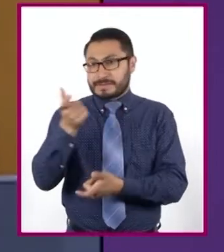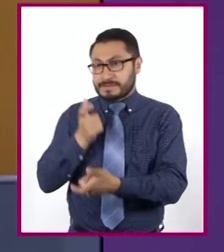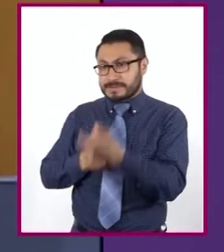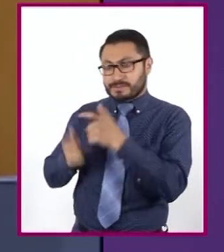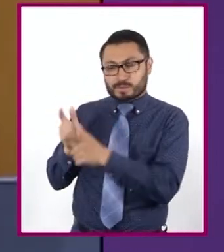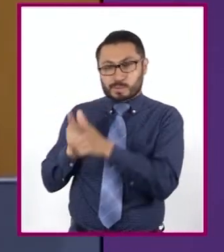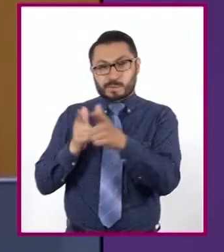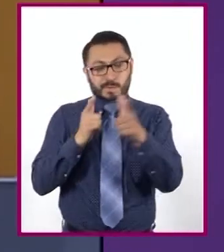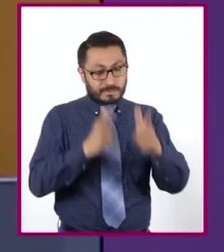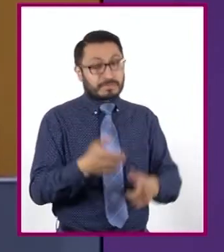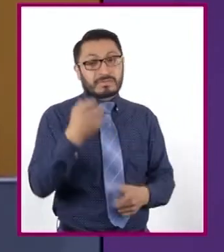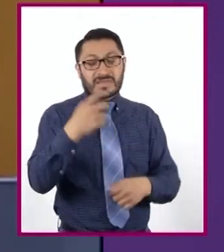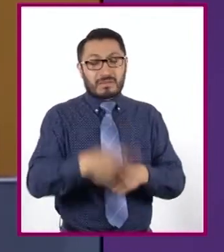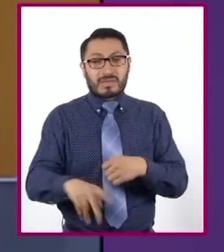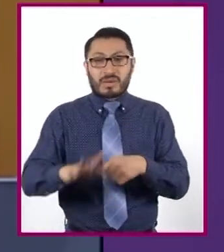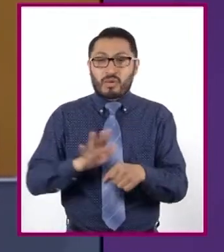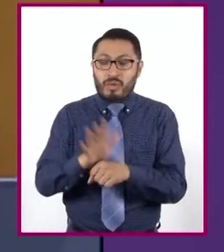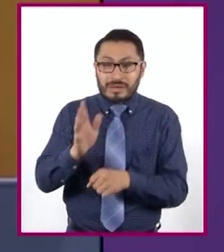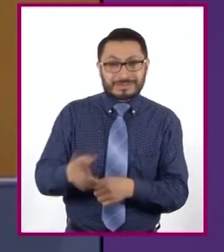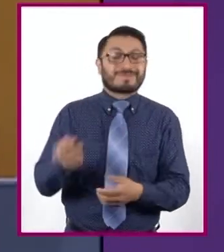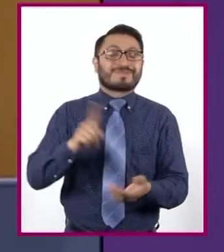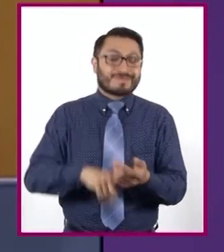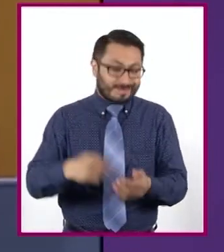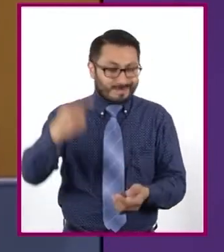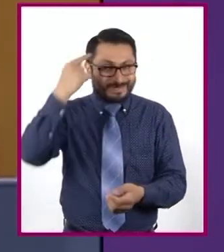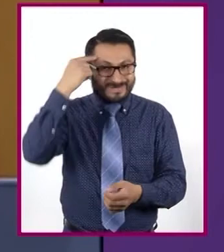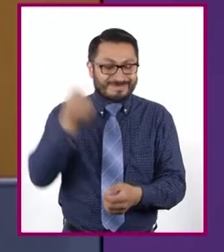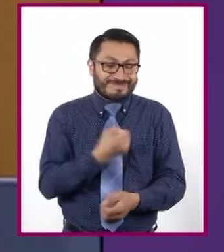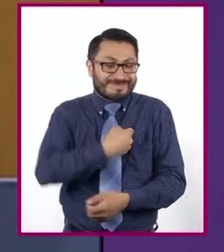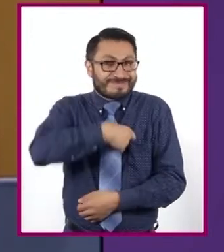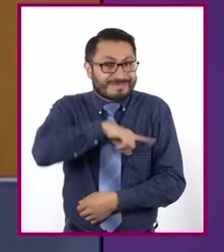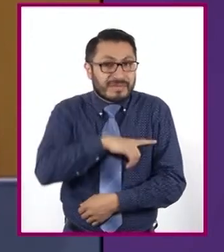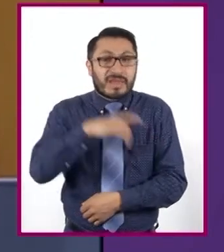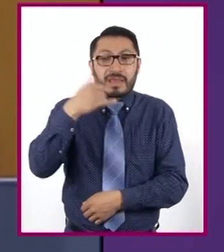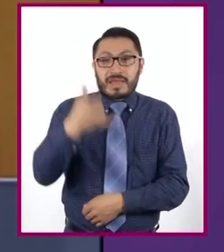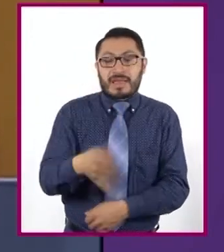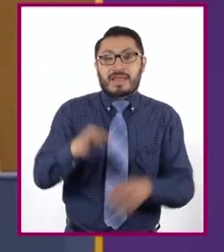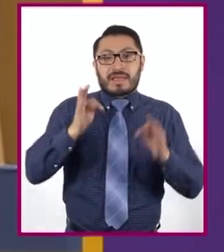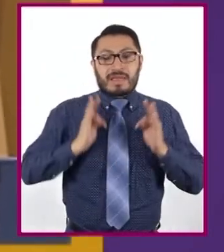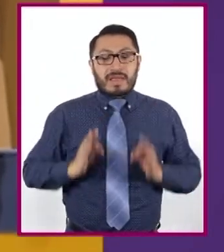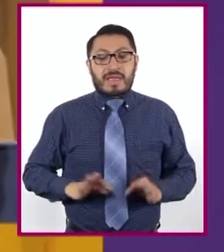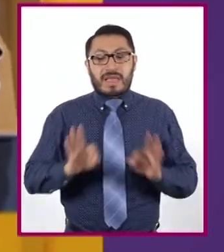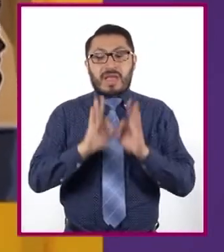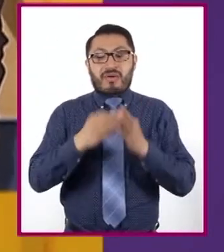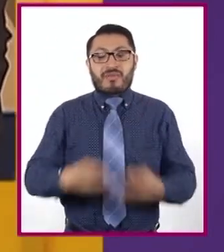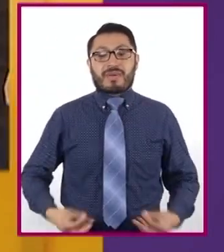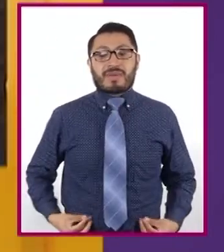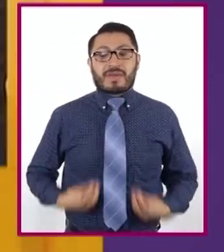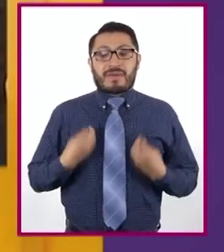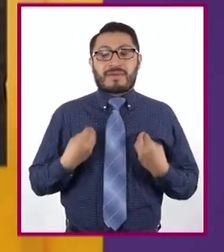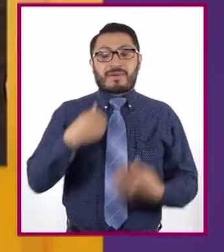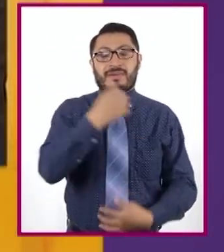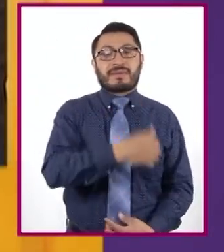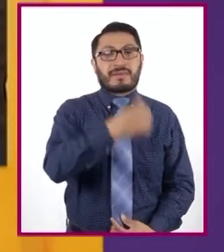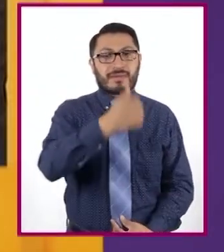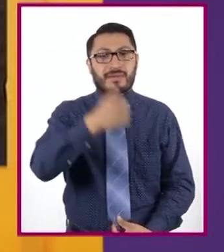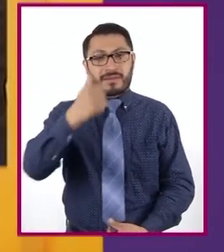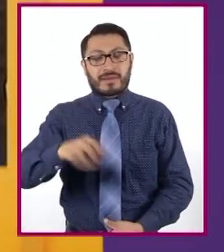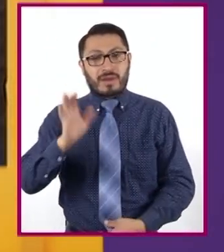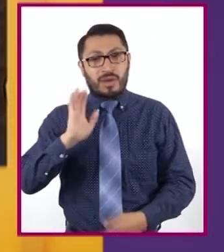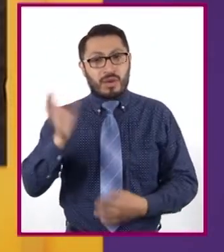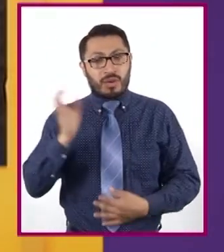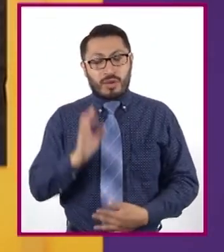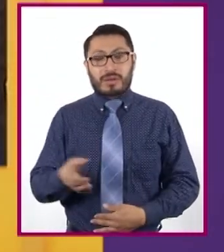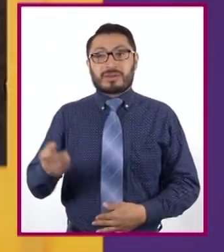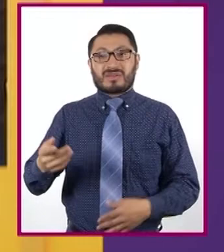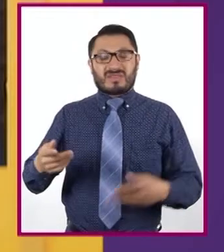No solamente trastoca la salud, sino la tranquilidad, el modo de vida de cada uno de los jóvenes. En el momento en que el narcotráfico toca la vida de